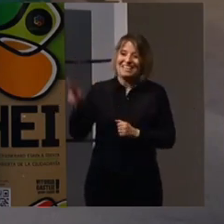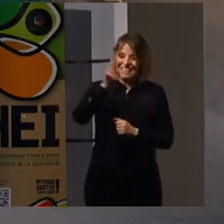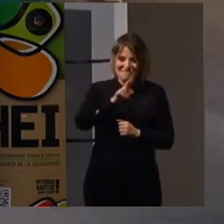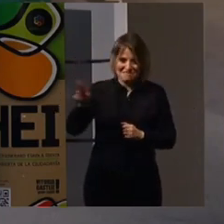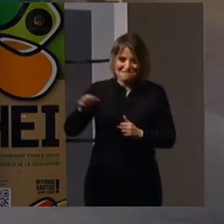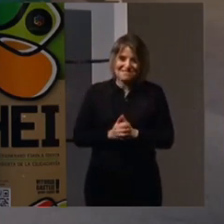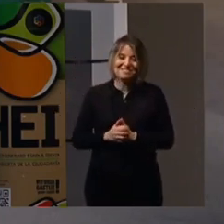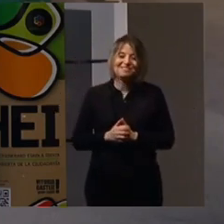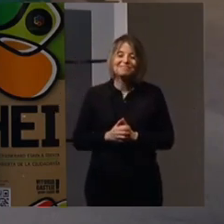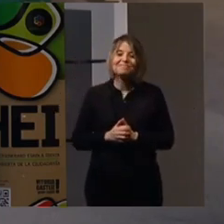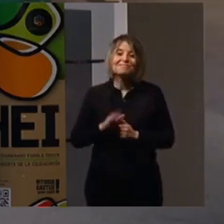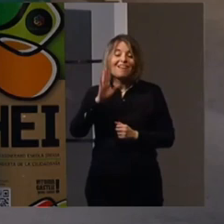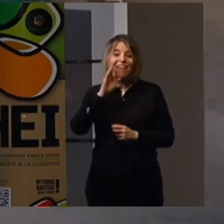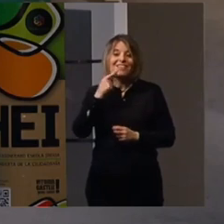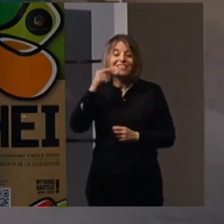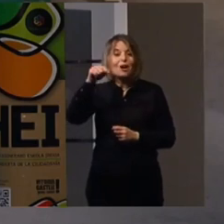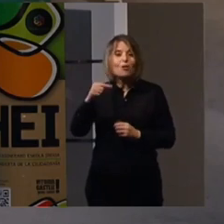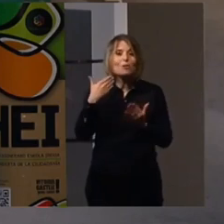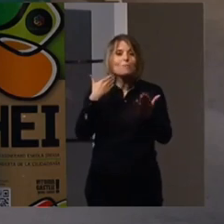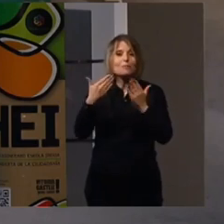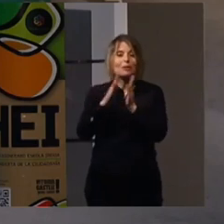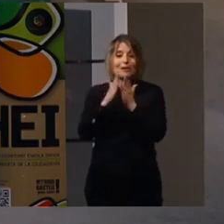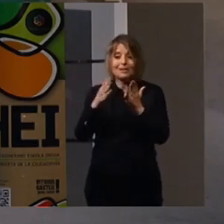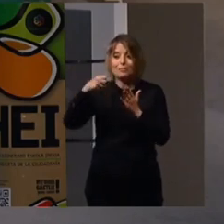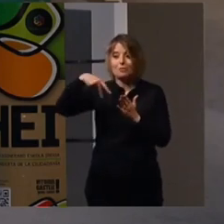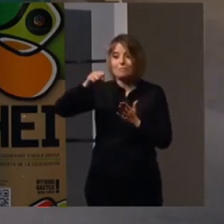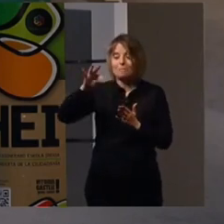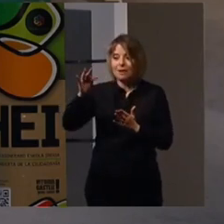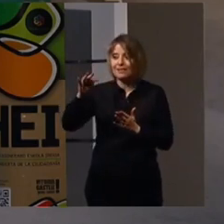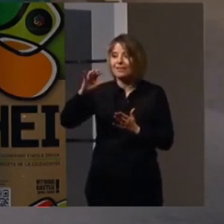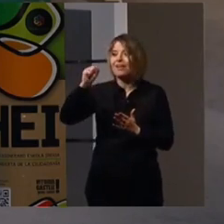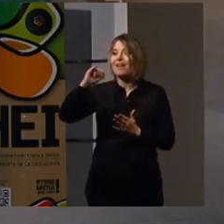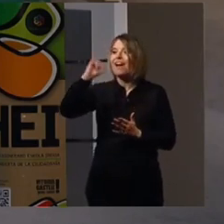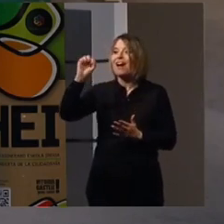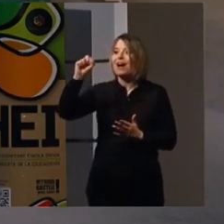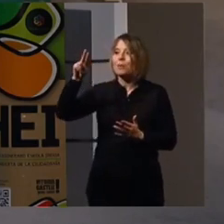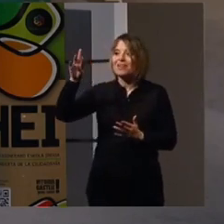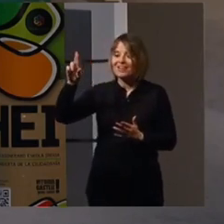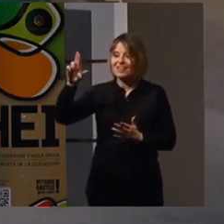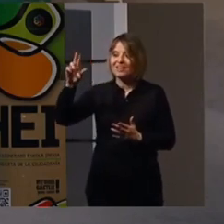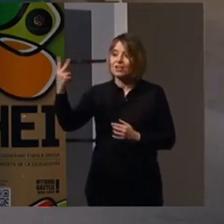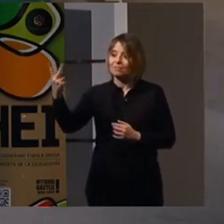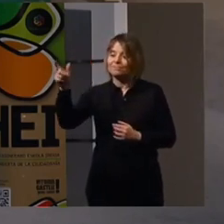todo. Decía que gaur ezagutuko dugun liburua Marta Carmonak eta Javier Padillak idatzi dute.